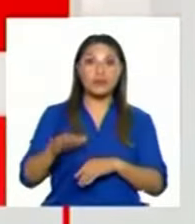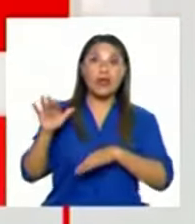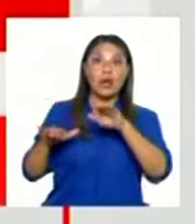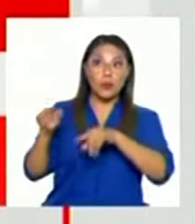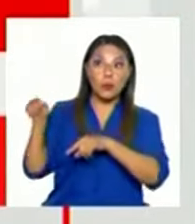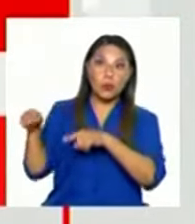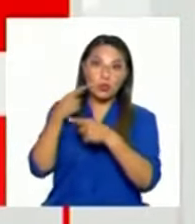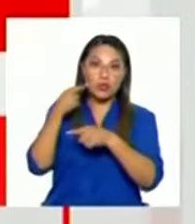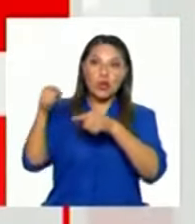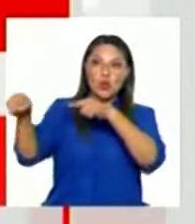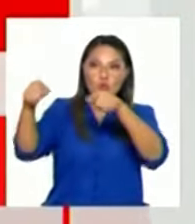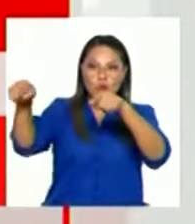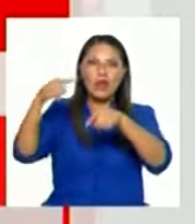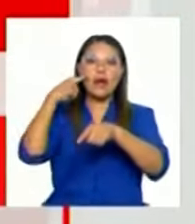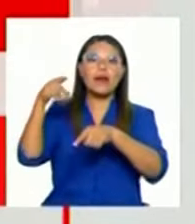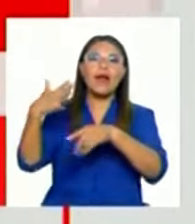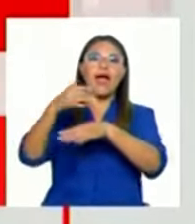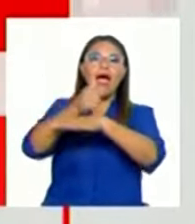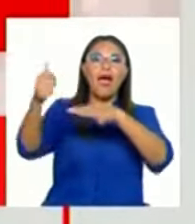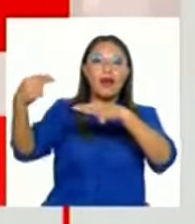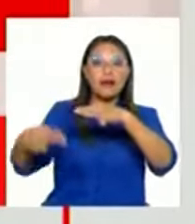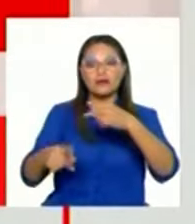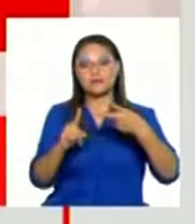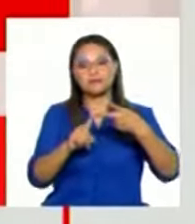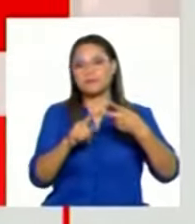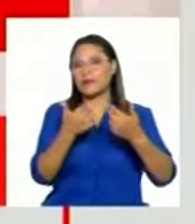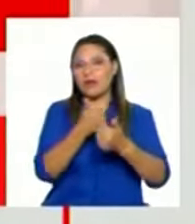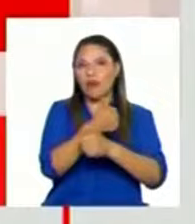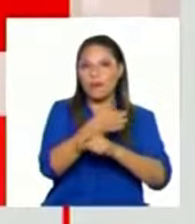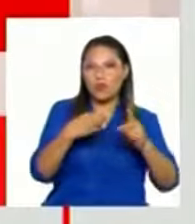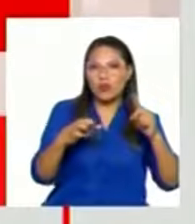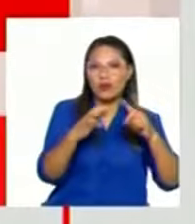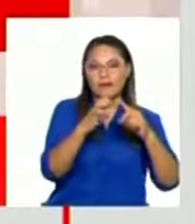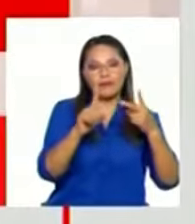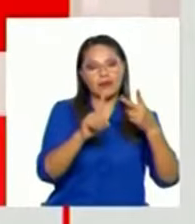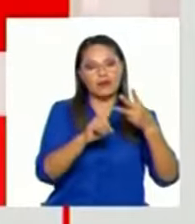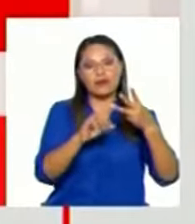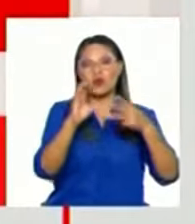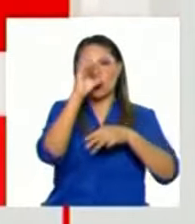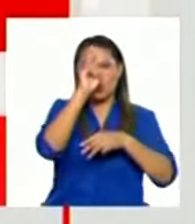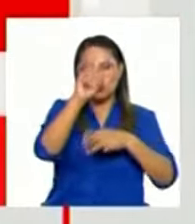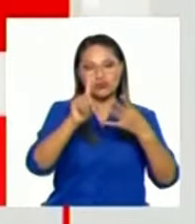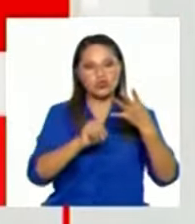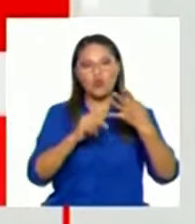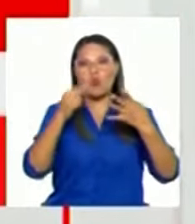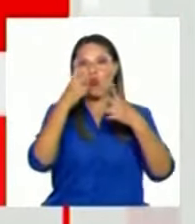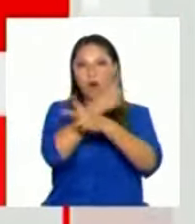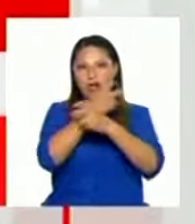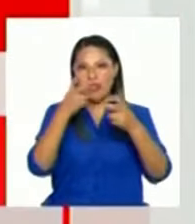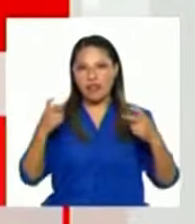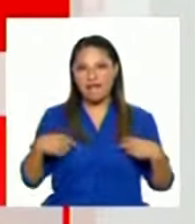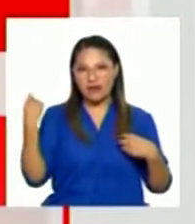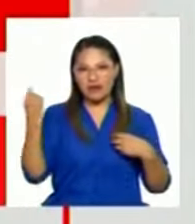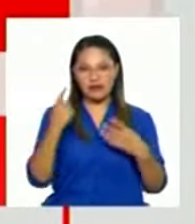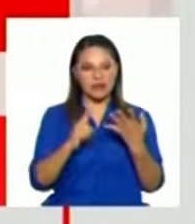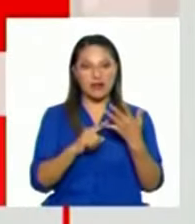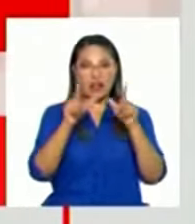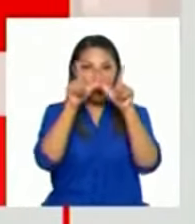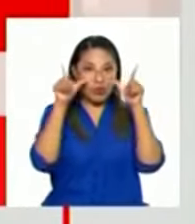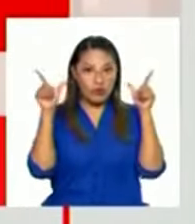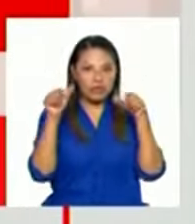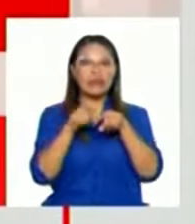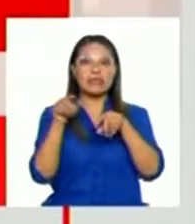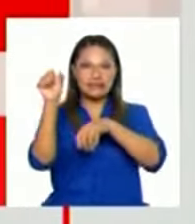algunas jurisdicciones en Ancash, Apurímac, Cusco, Huancavelica, Lima, Loreto y San Martín, la